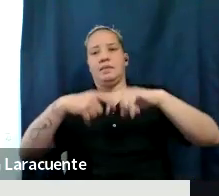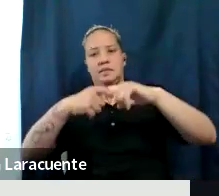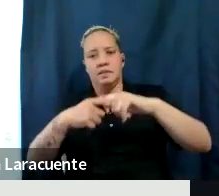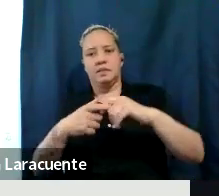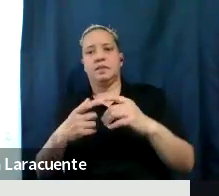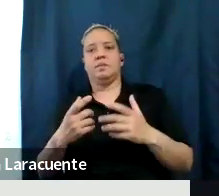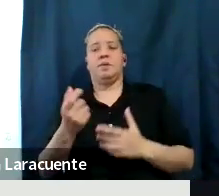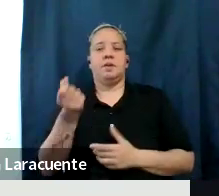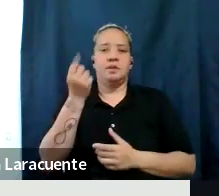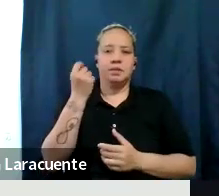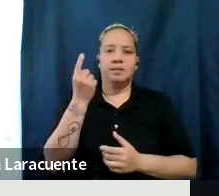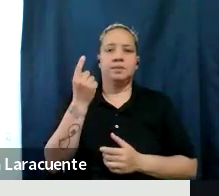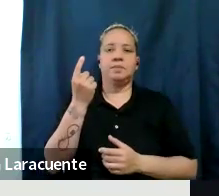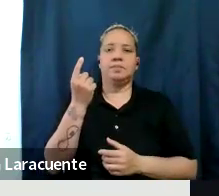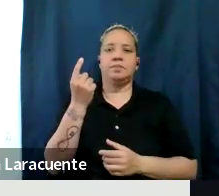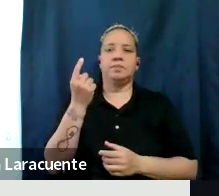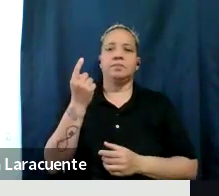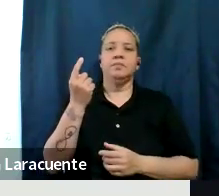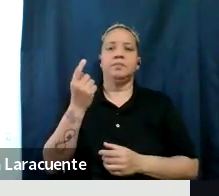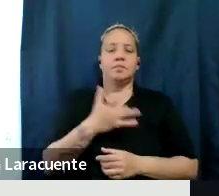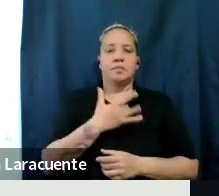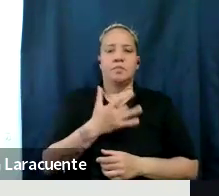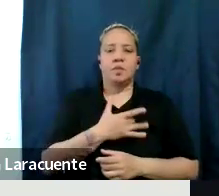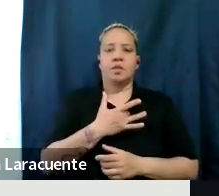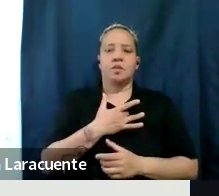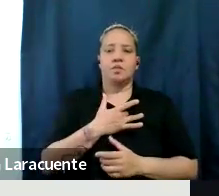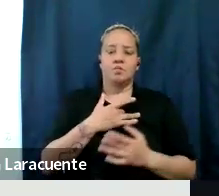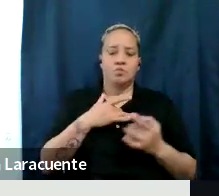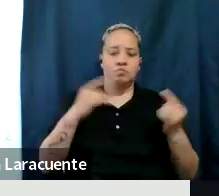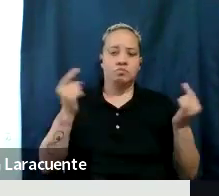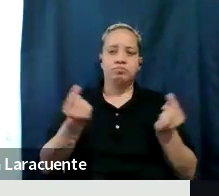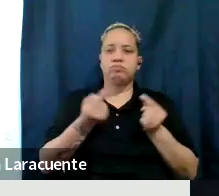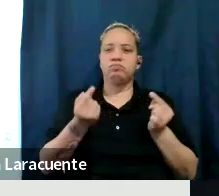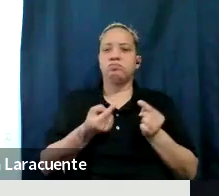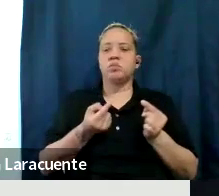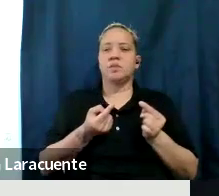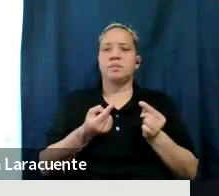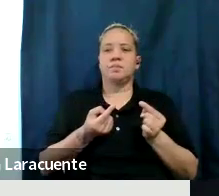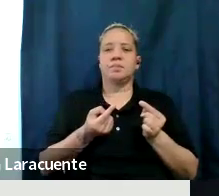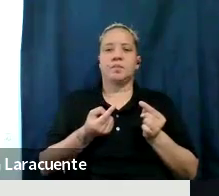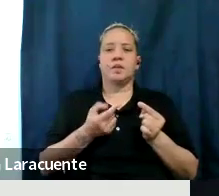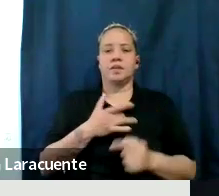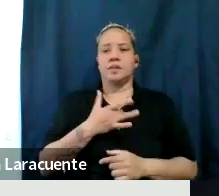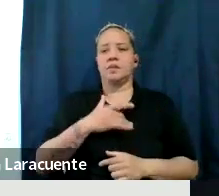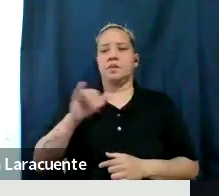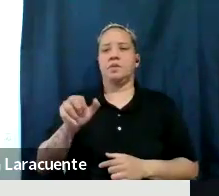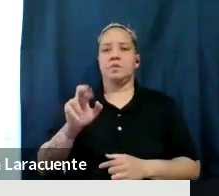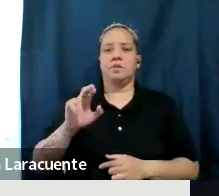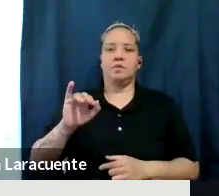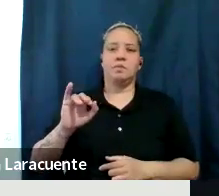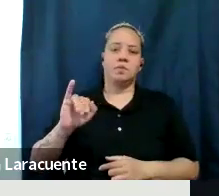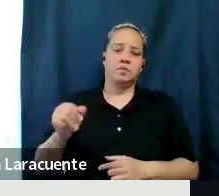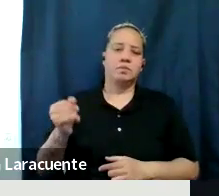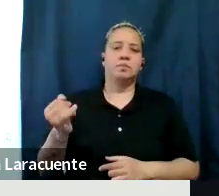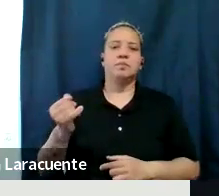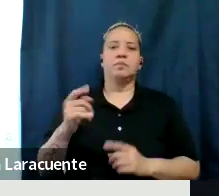que comprendan el sentimiento agudo de dolor que llega a sentir Juan Ramón Jiménez cuando